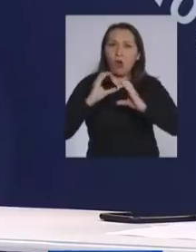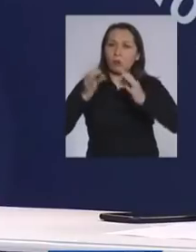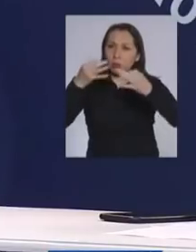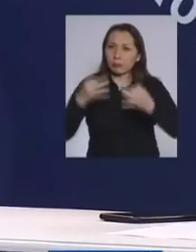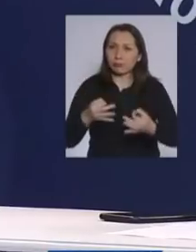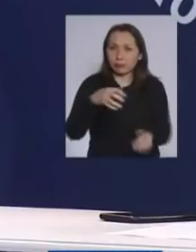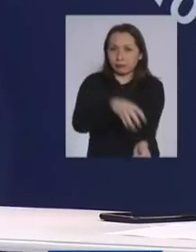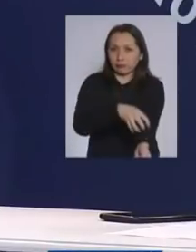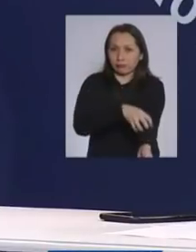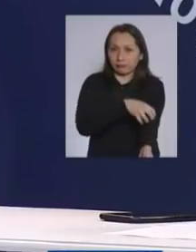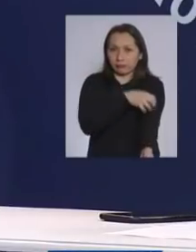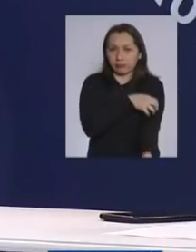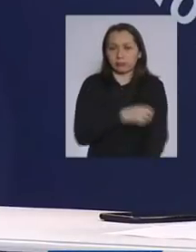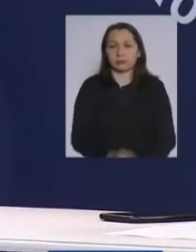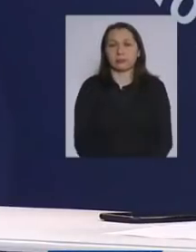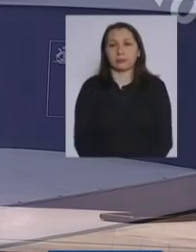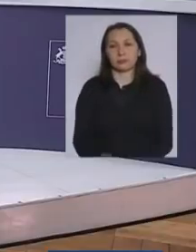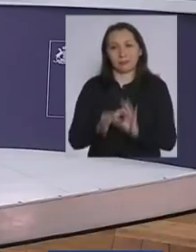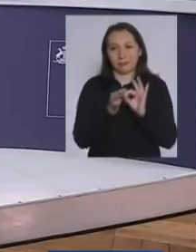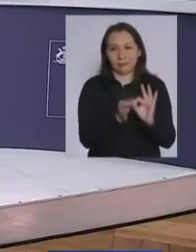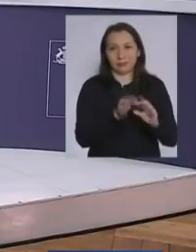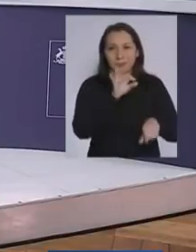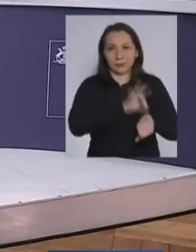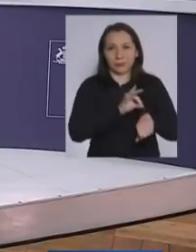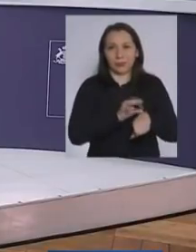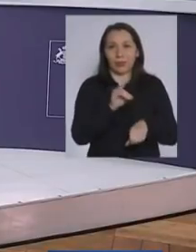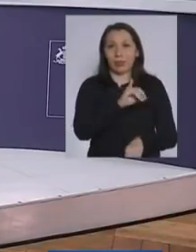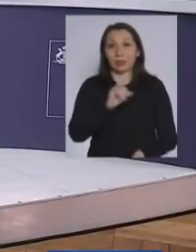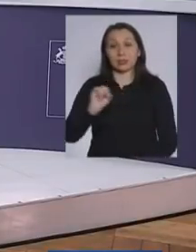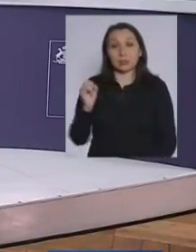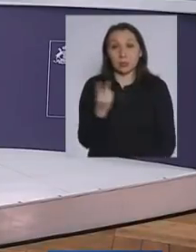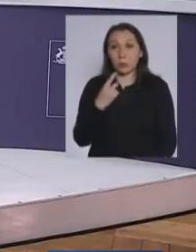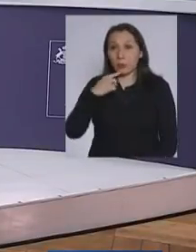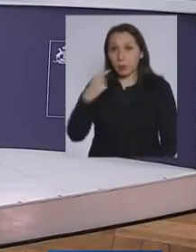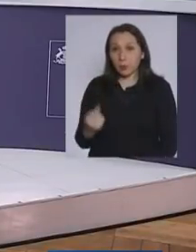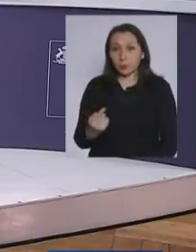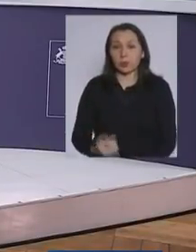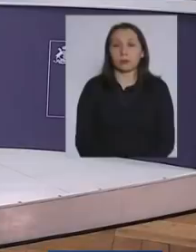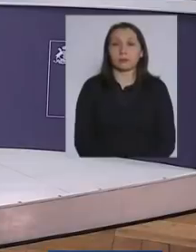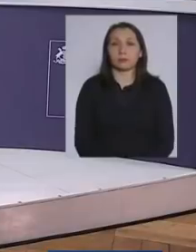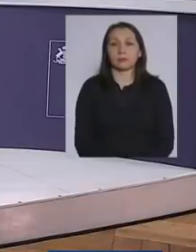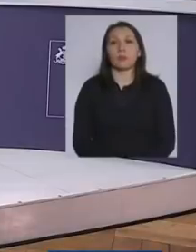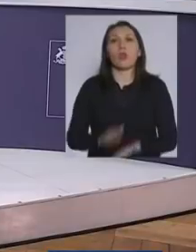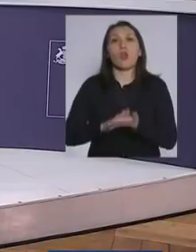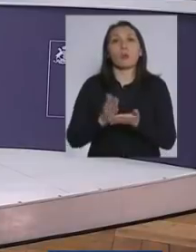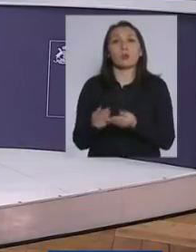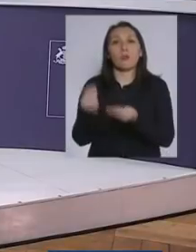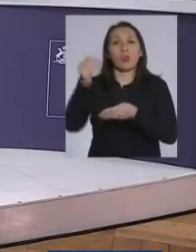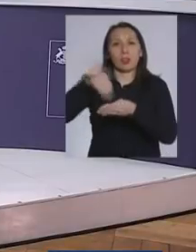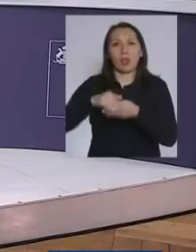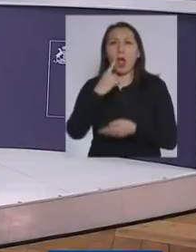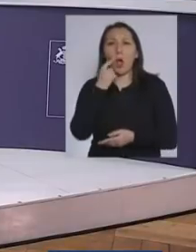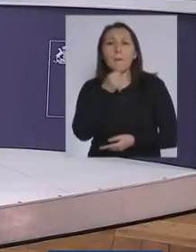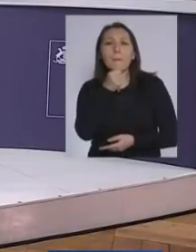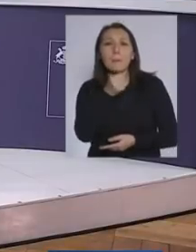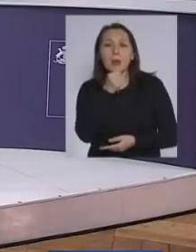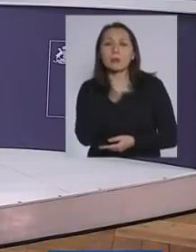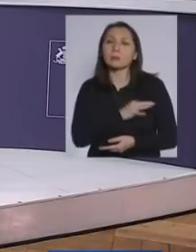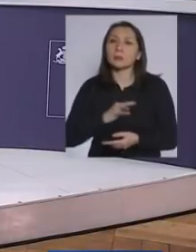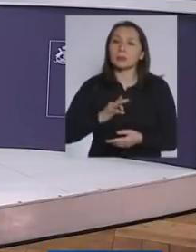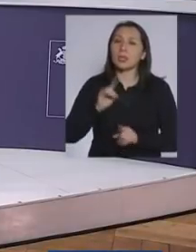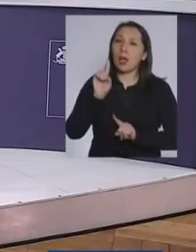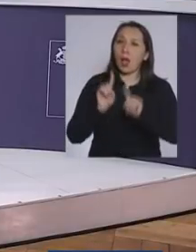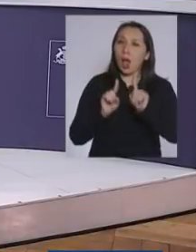pertinencia regional. Muchas gracias, doctora Daza. Segunda pregunta. ¿Cómo están? Muy buenas tardes. Ministro, ¿hay